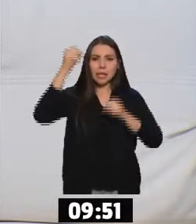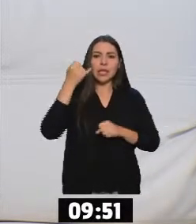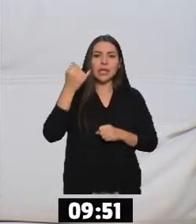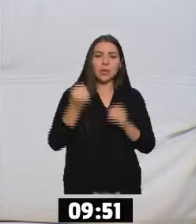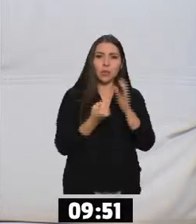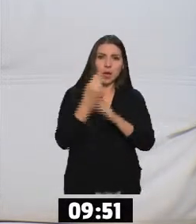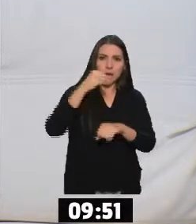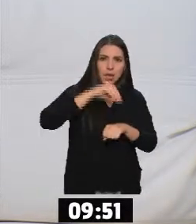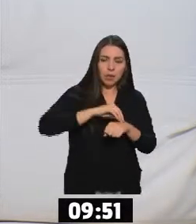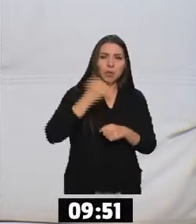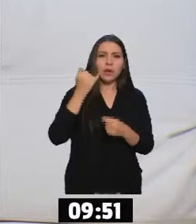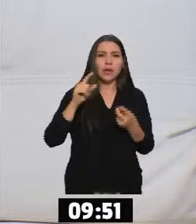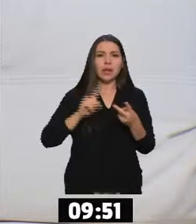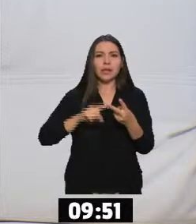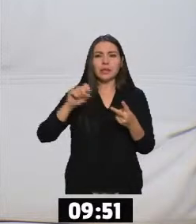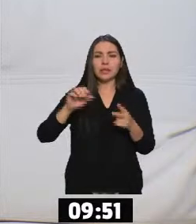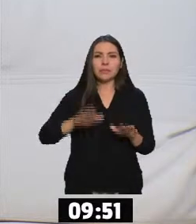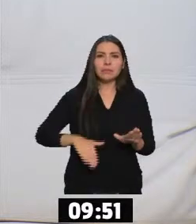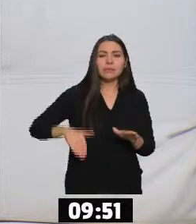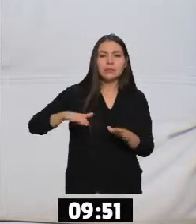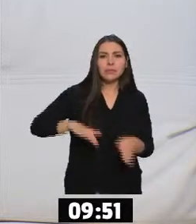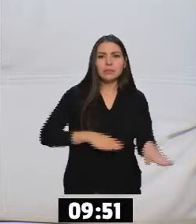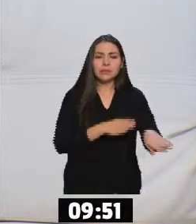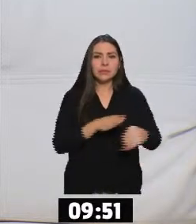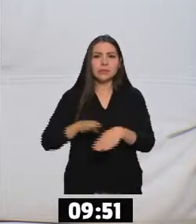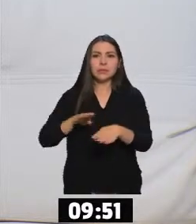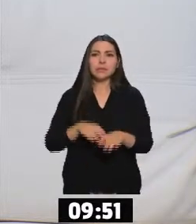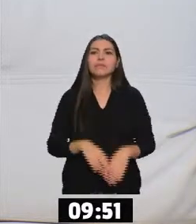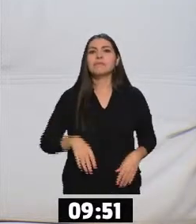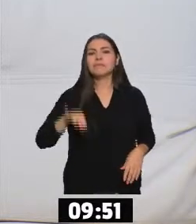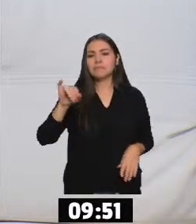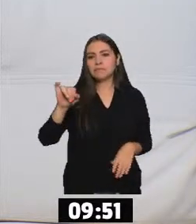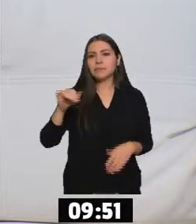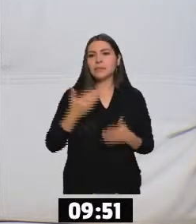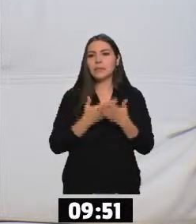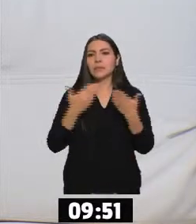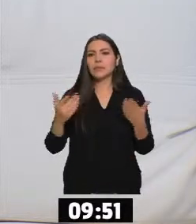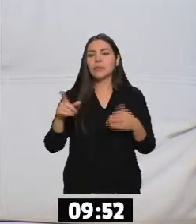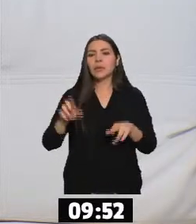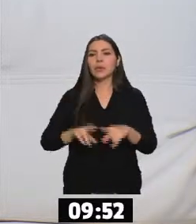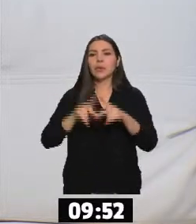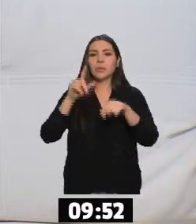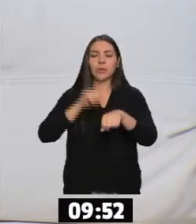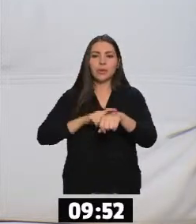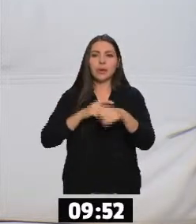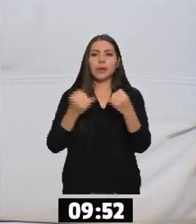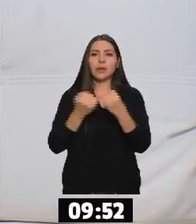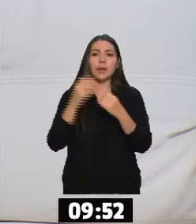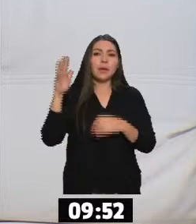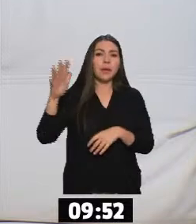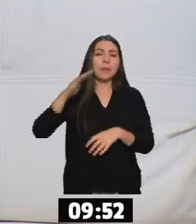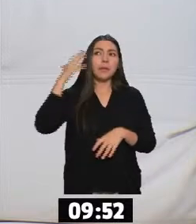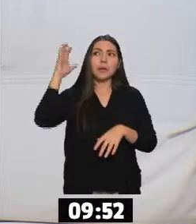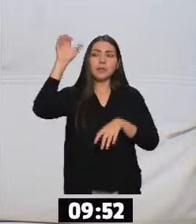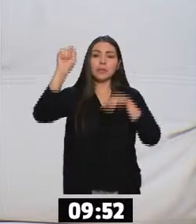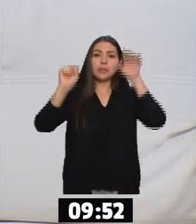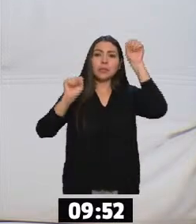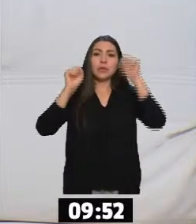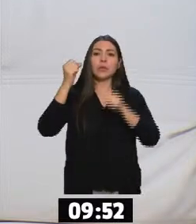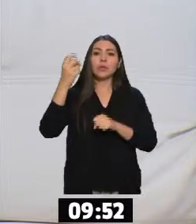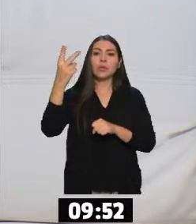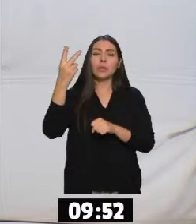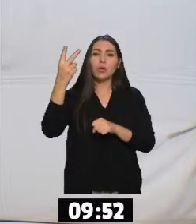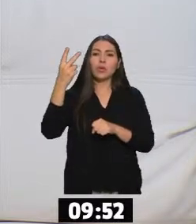además que se rompen marcas mundiales, o sea, empiezan a aparecer estas marcas. En la escalada de velocidad se rompieron 2 marcas